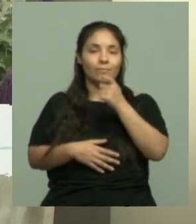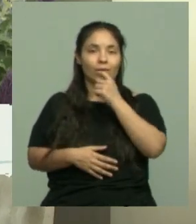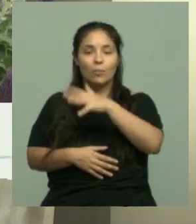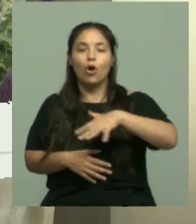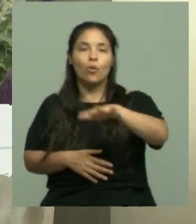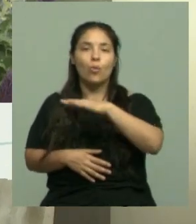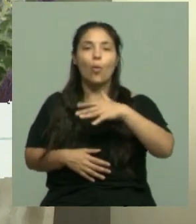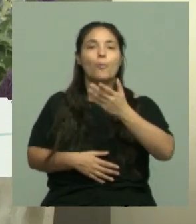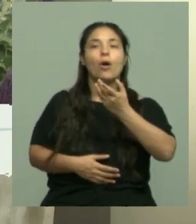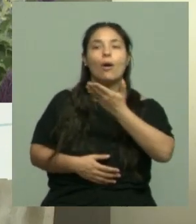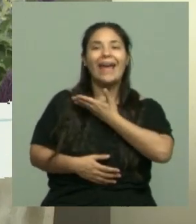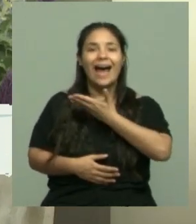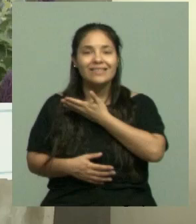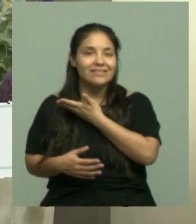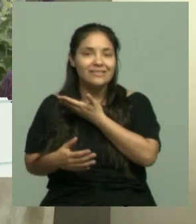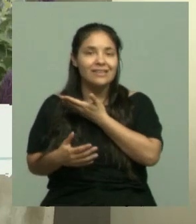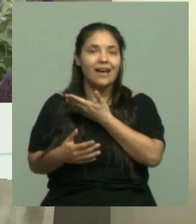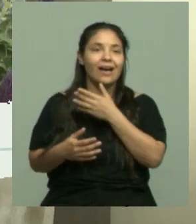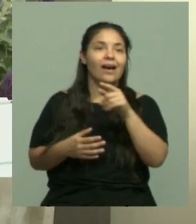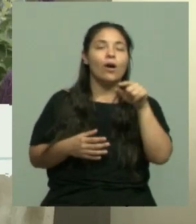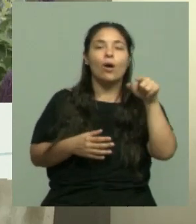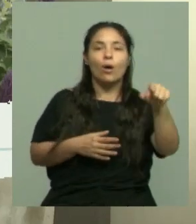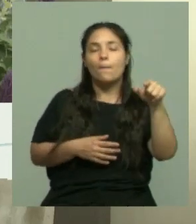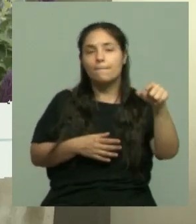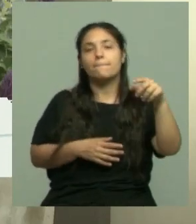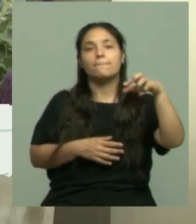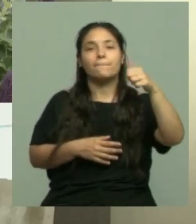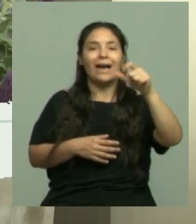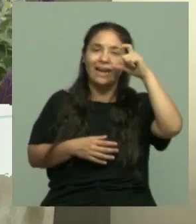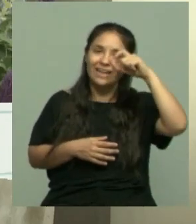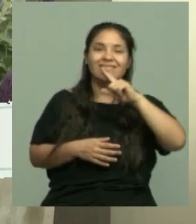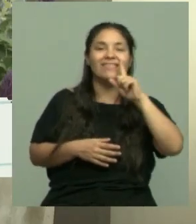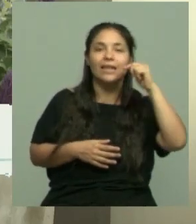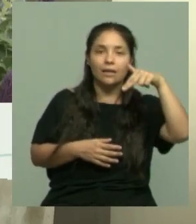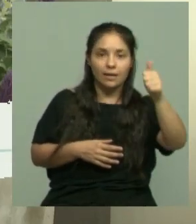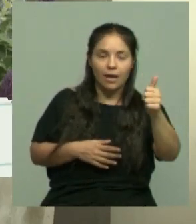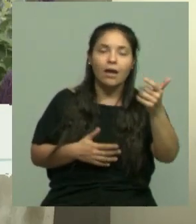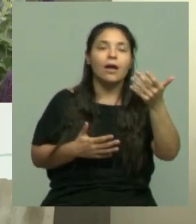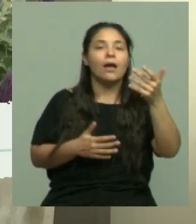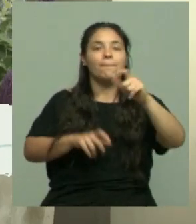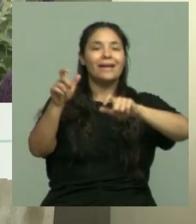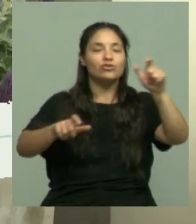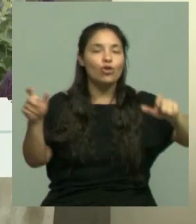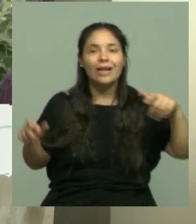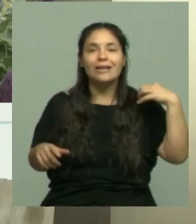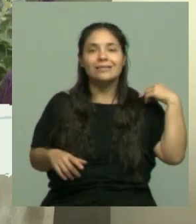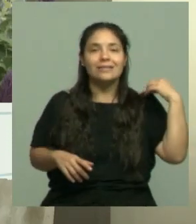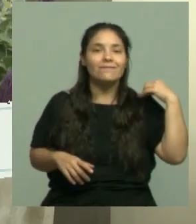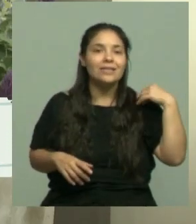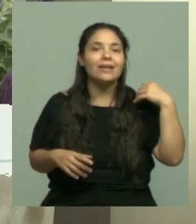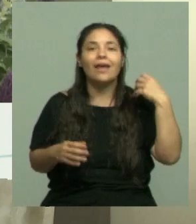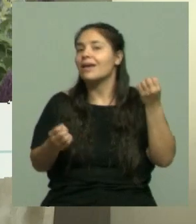Gaza? ¿Cuál sería el panorama con los palestinos, con los civiles? ¿Cómo se abordaría esto? Y también pensando un poco en todo lo que ha significado